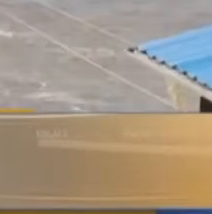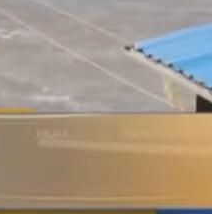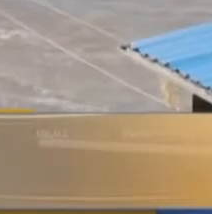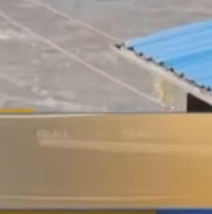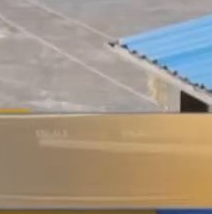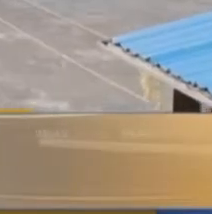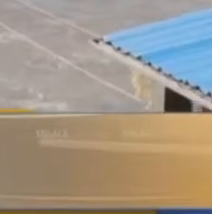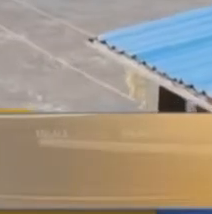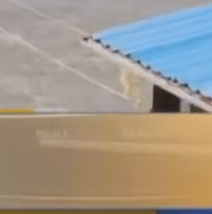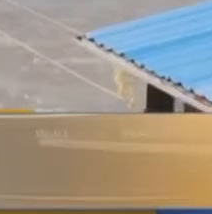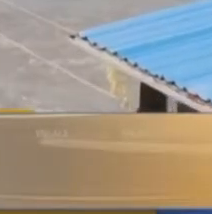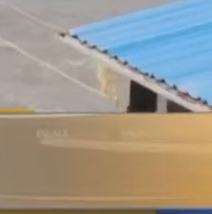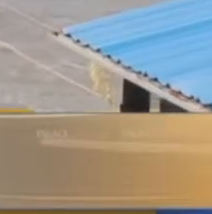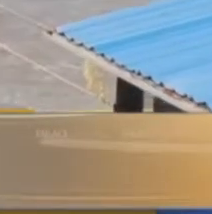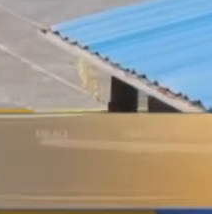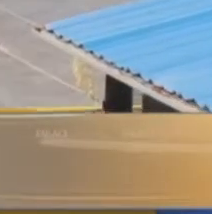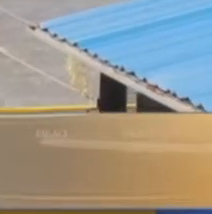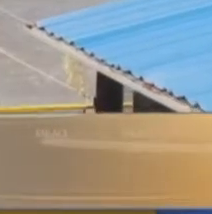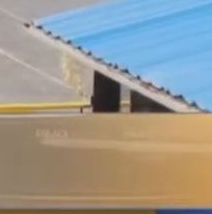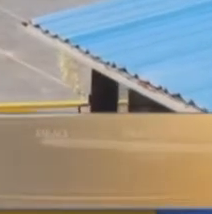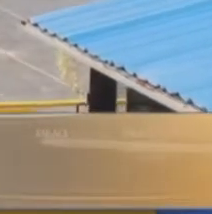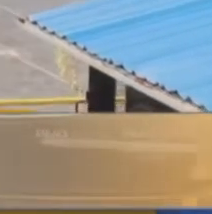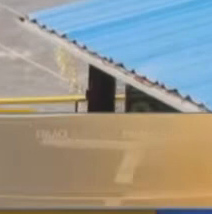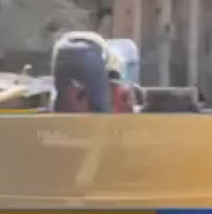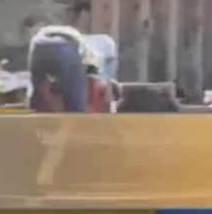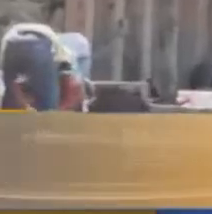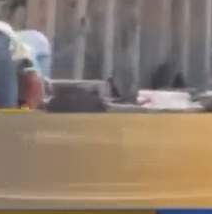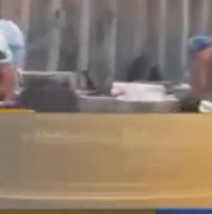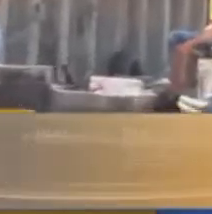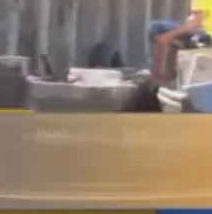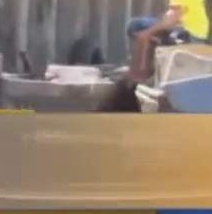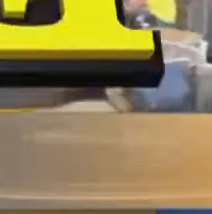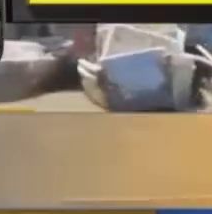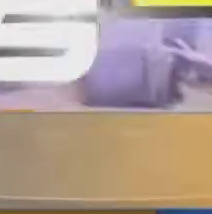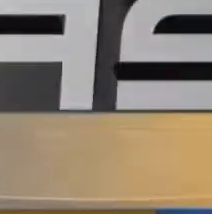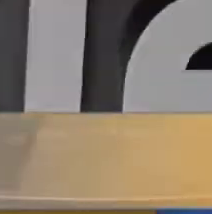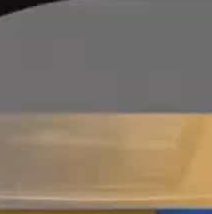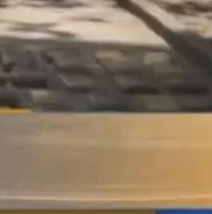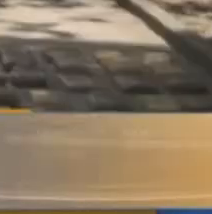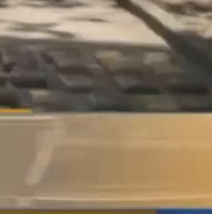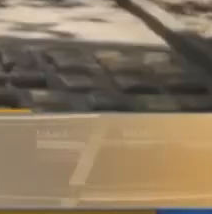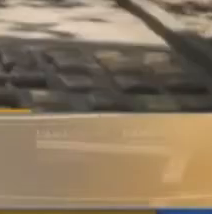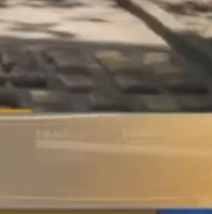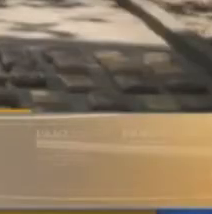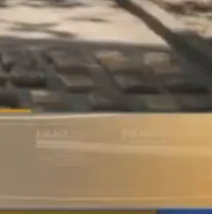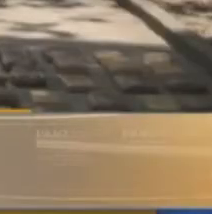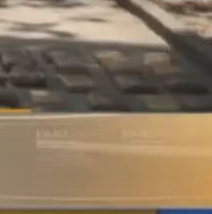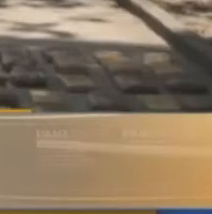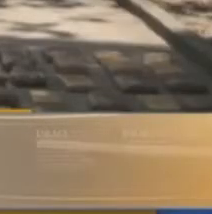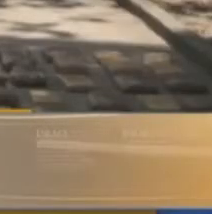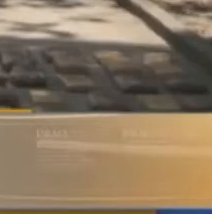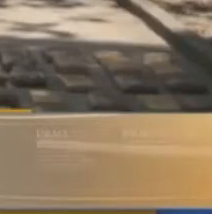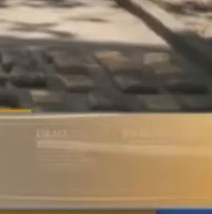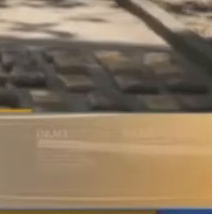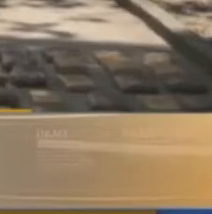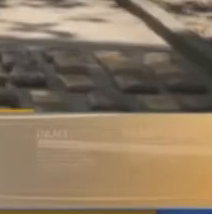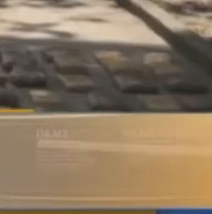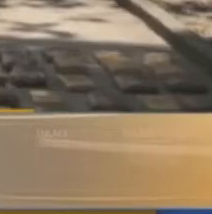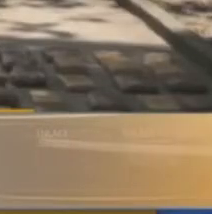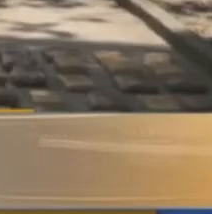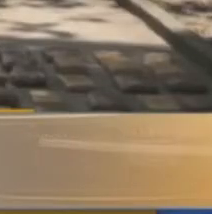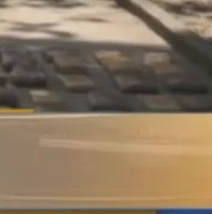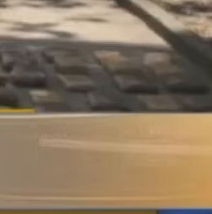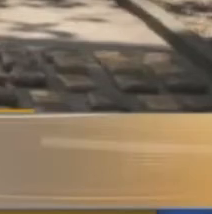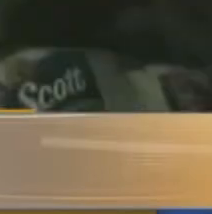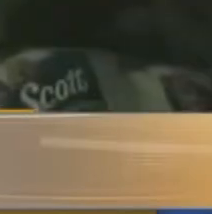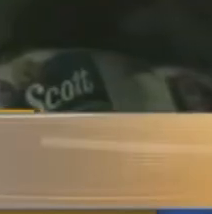muelle fluvial Yuma de Cor Magdalena. Esta medida se extenderá por 6 meses. Este camión de estacas llevaba en su interior 620